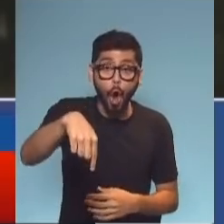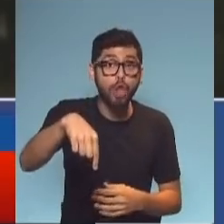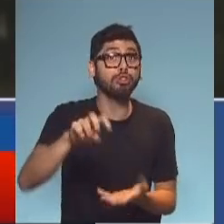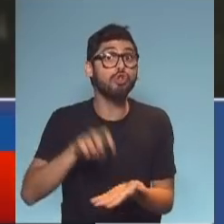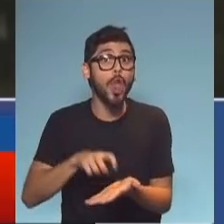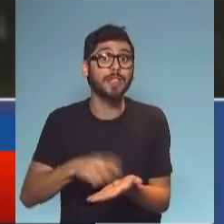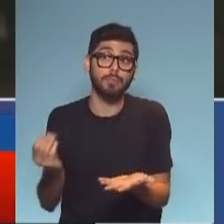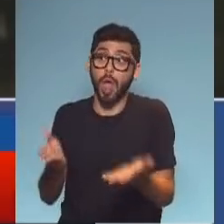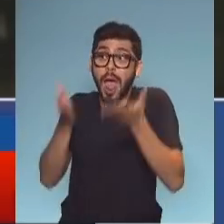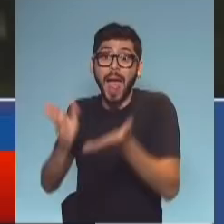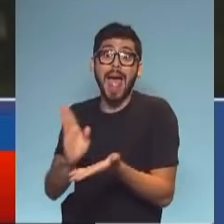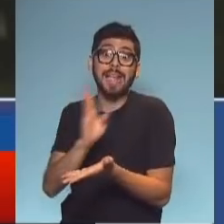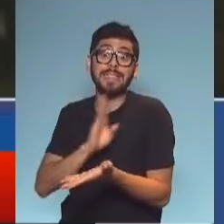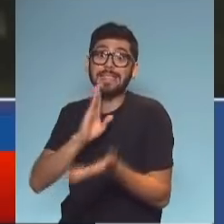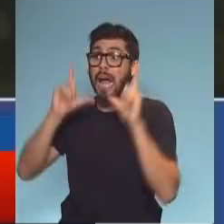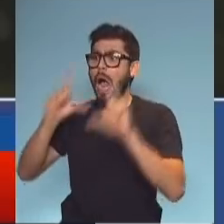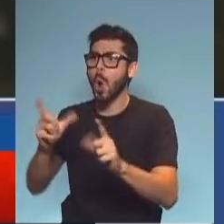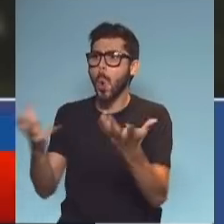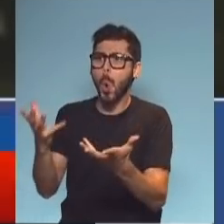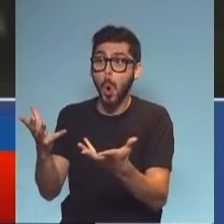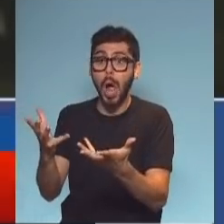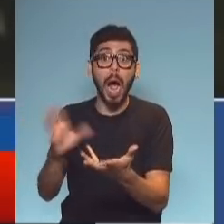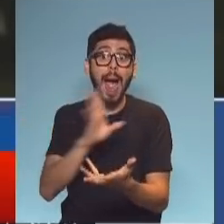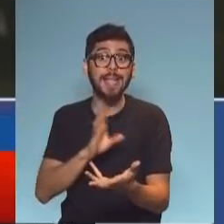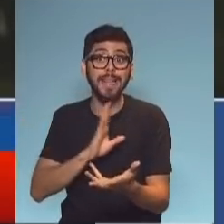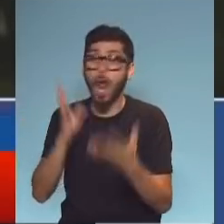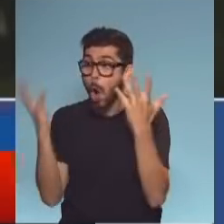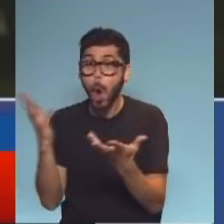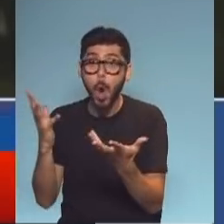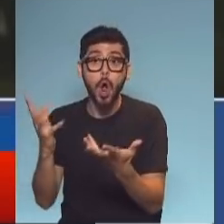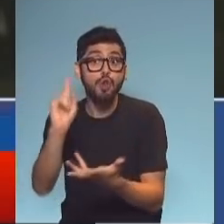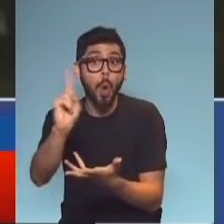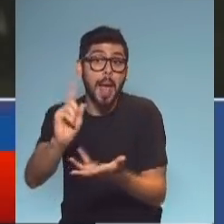porque afecta a Israel. Mientras no afecta a Israel, no es noticia.